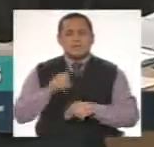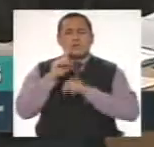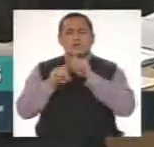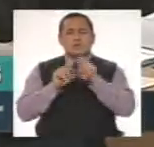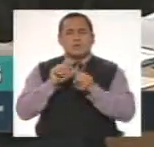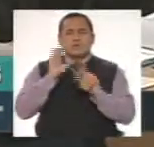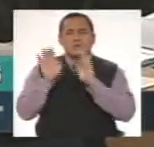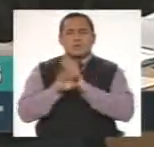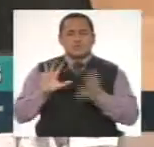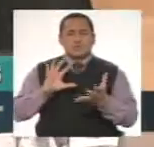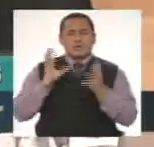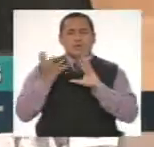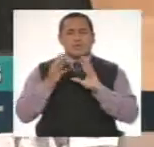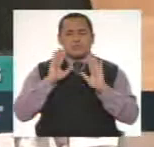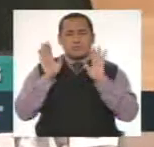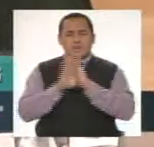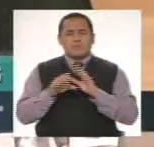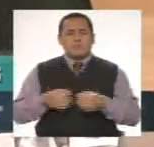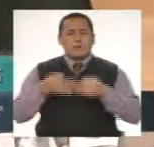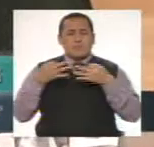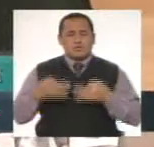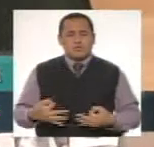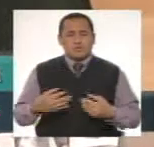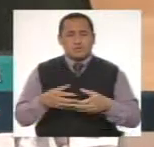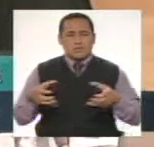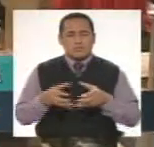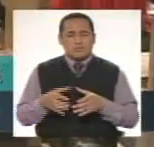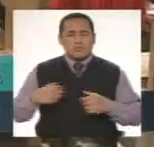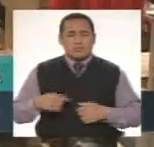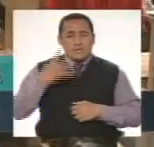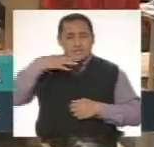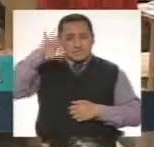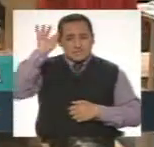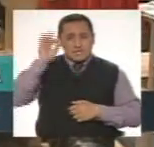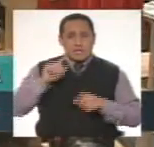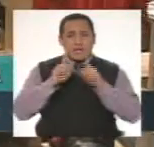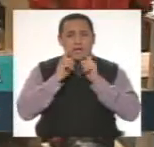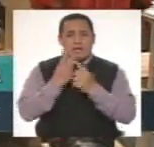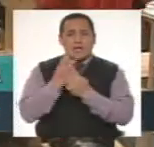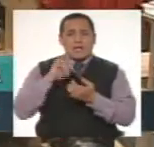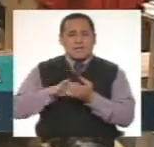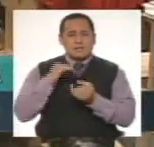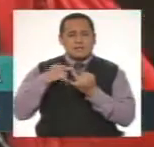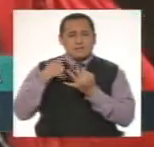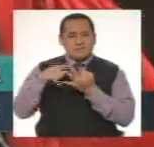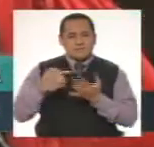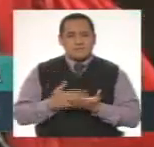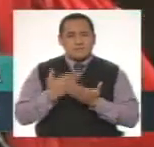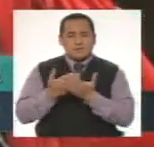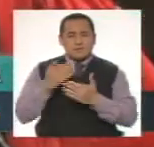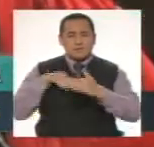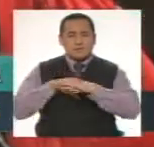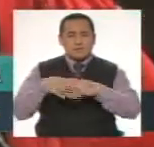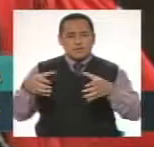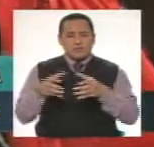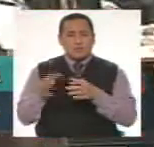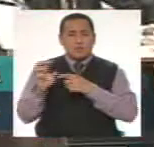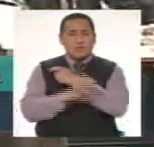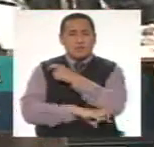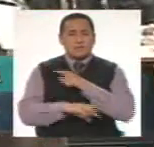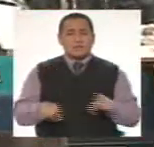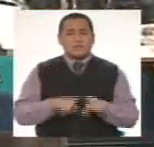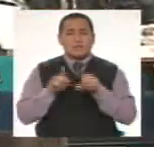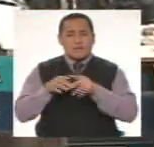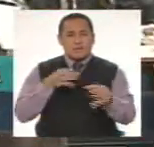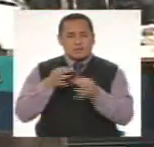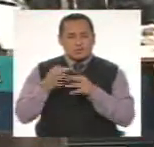algún posible cambio en la posición chilena respecto al fallo de la Haya, ello ante los próximos comicios en el país del sur. Reiteró que existe un